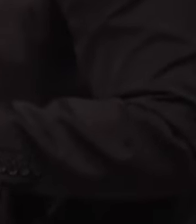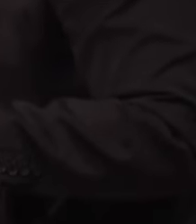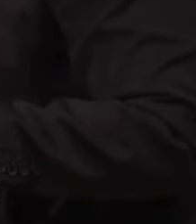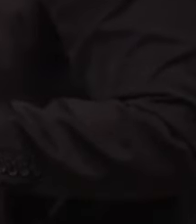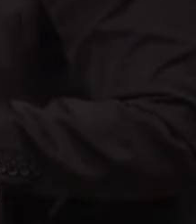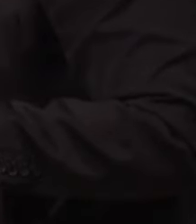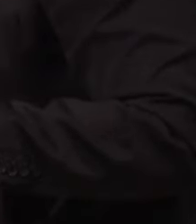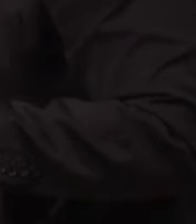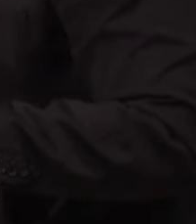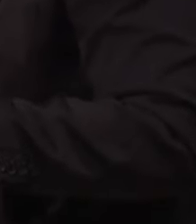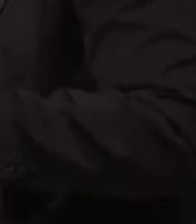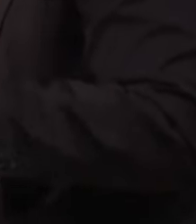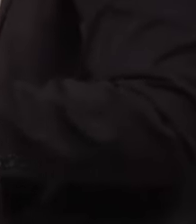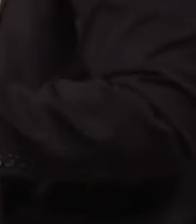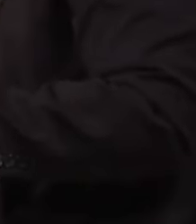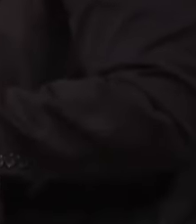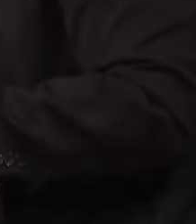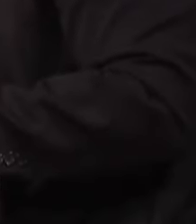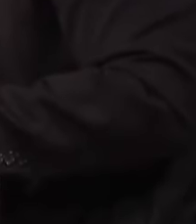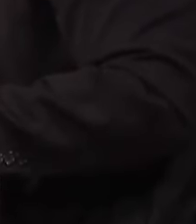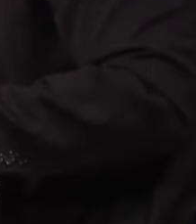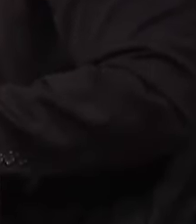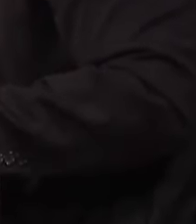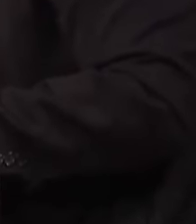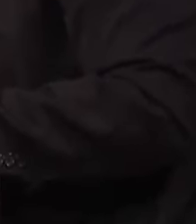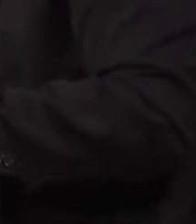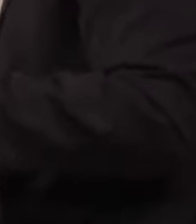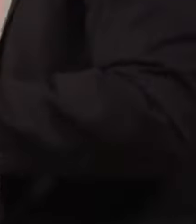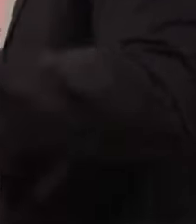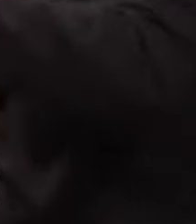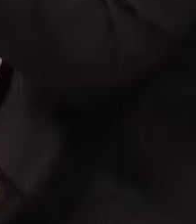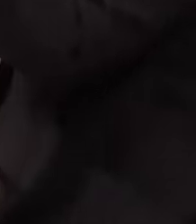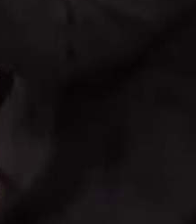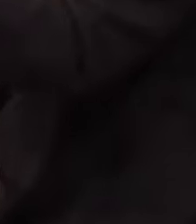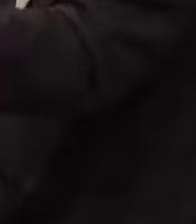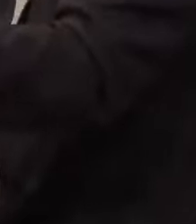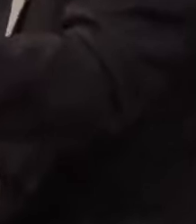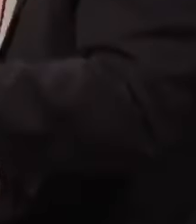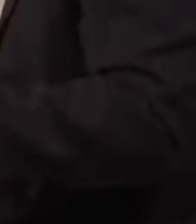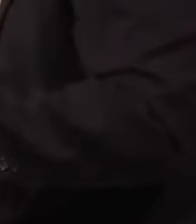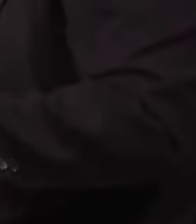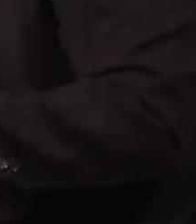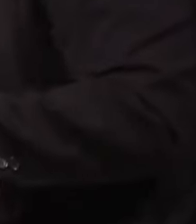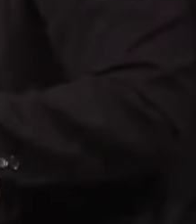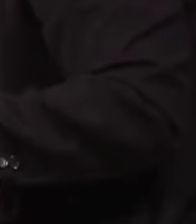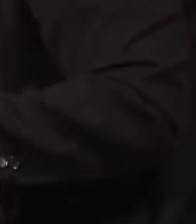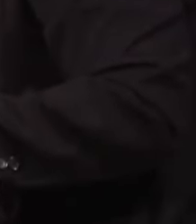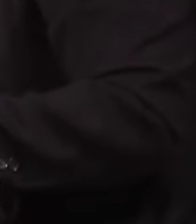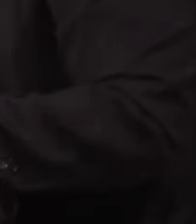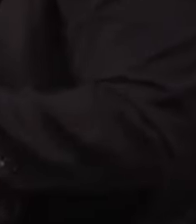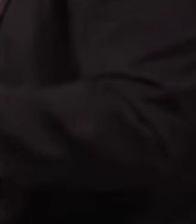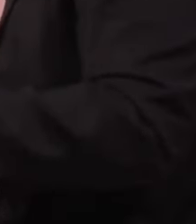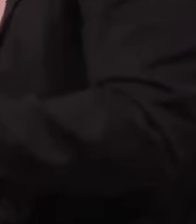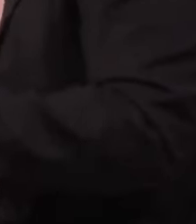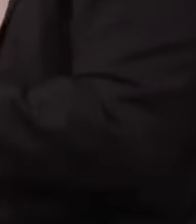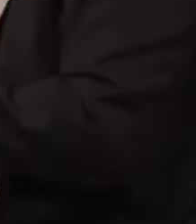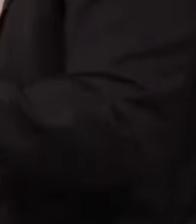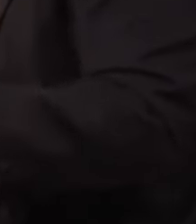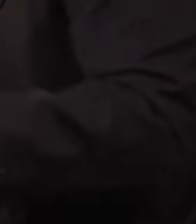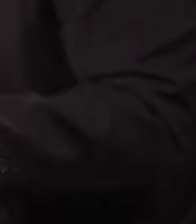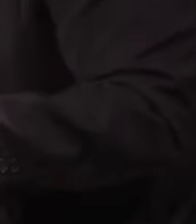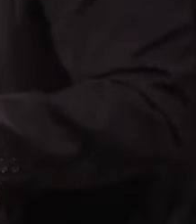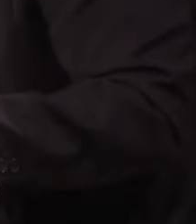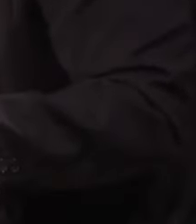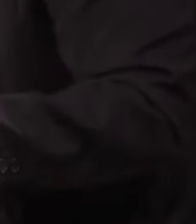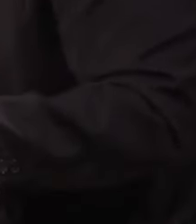100 motores que habían llegado a sus horas de explotación se mandaban y se hacía una reparación capital 100 motores